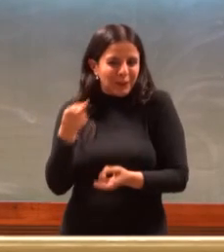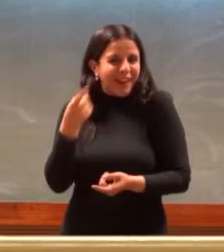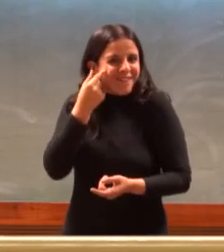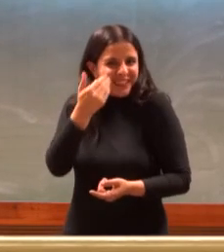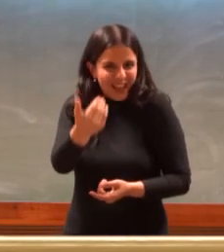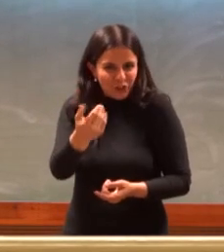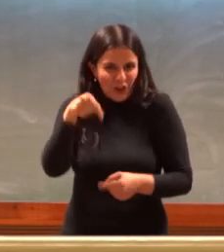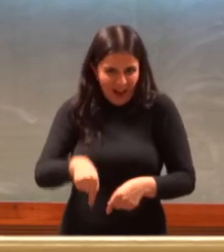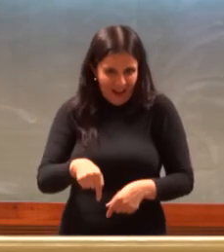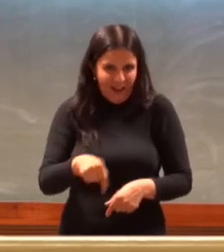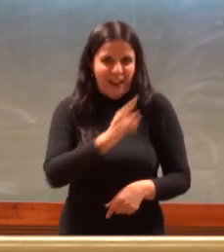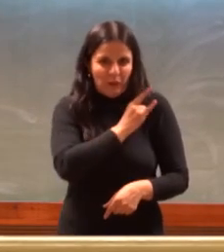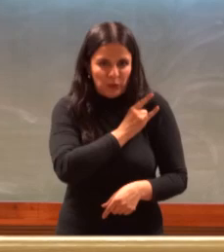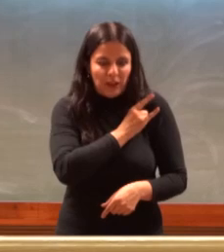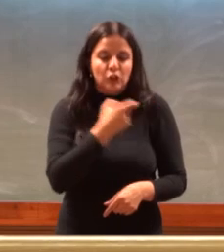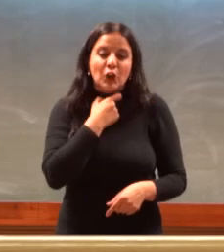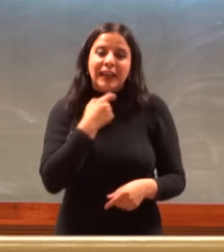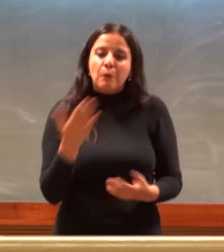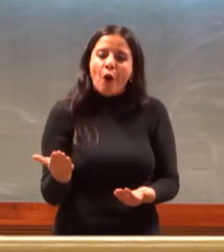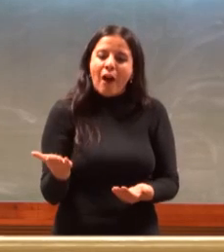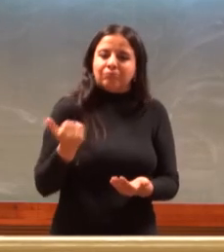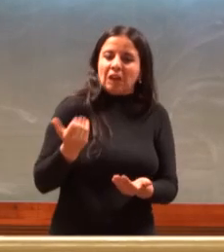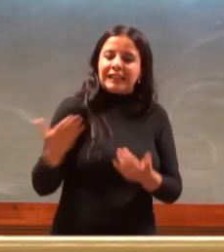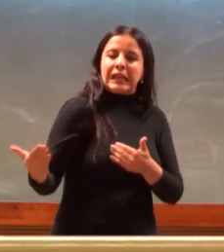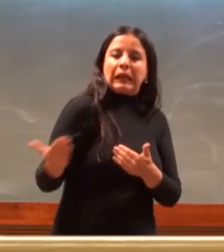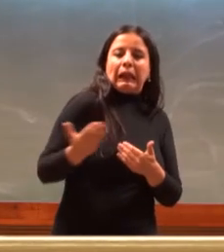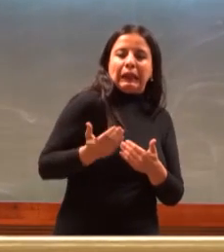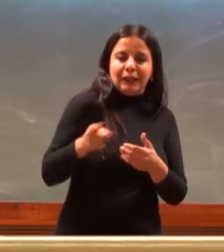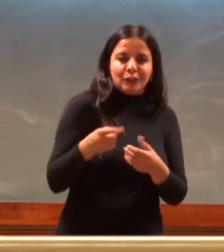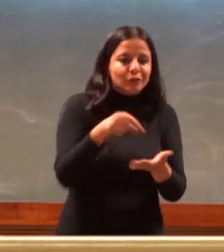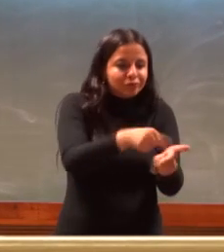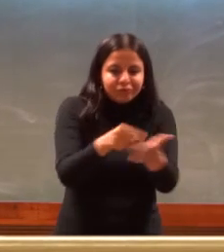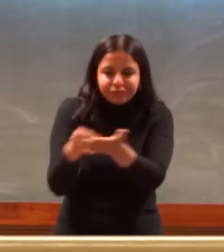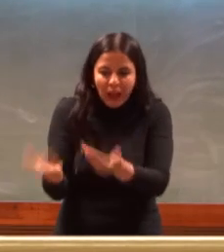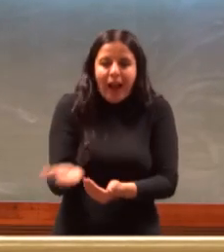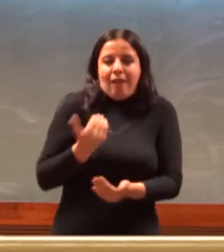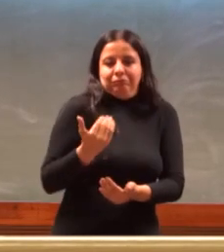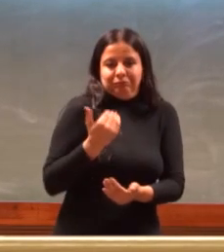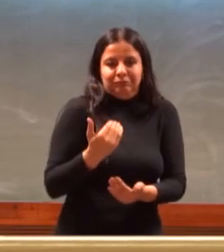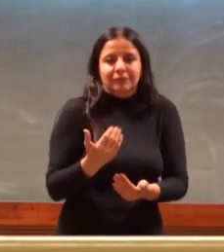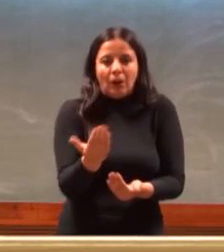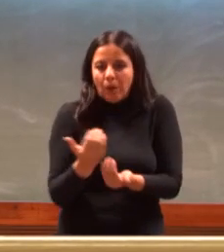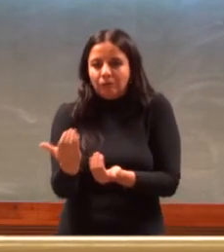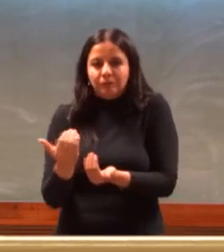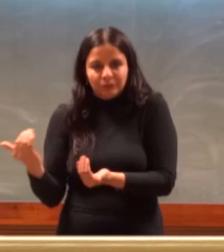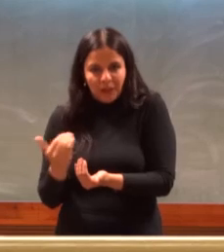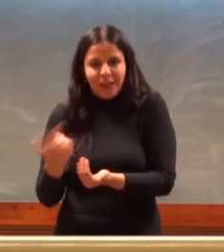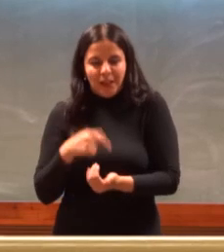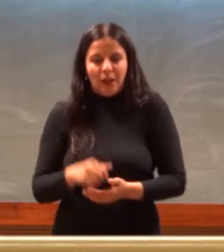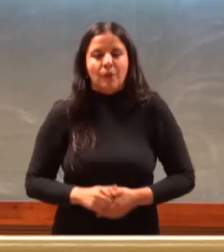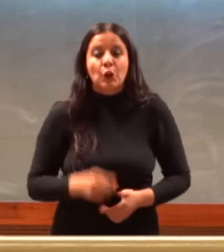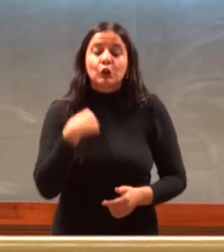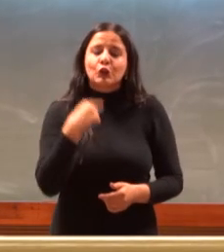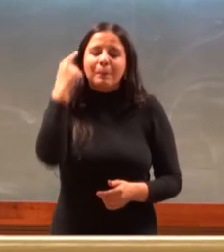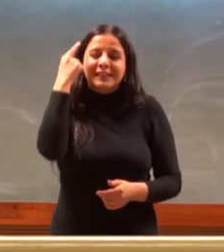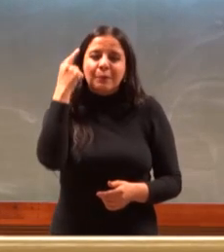como modo de acercar esos centros a la Facultad y de pensar conjuntamente una política de investigación estamos pensando eh en una